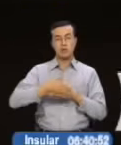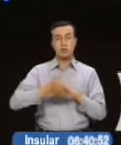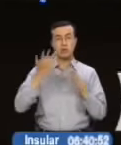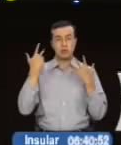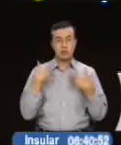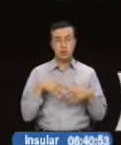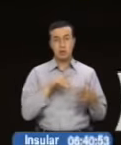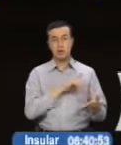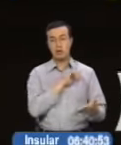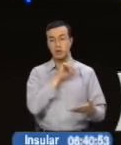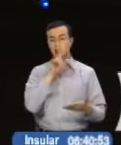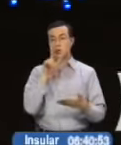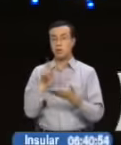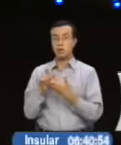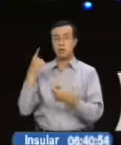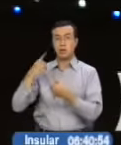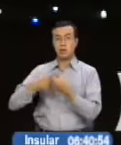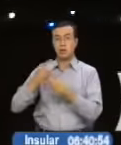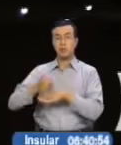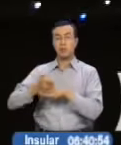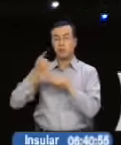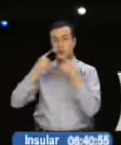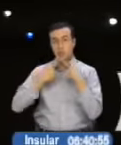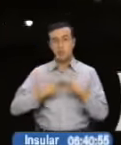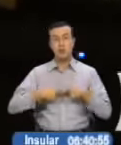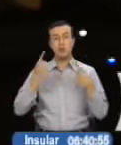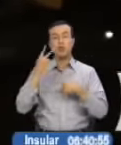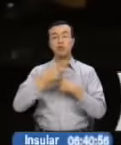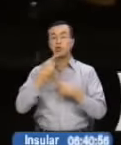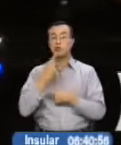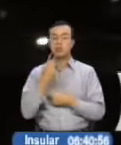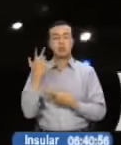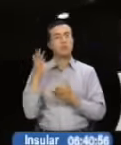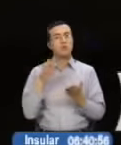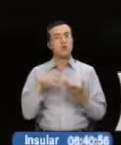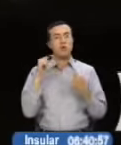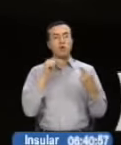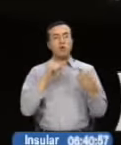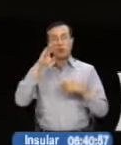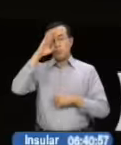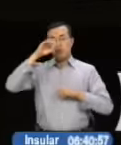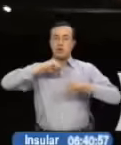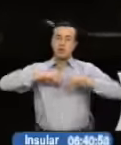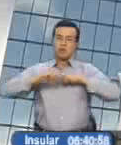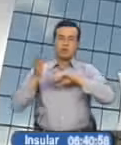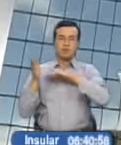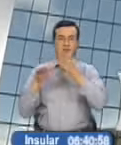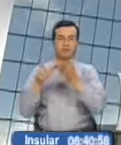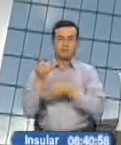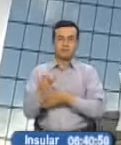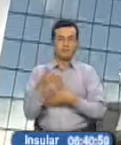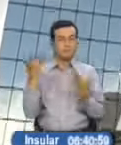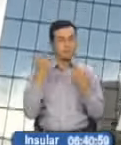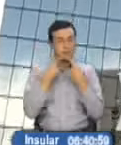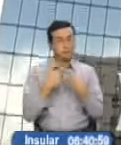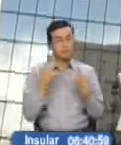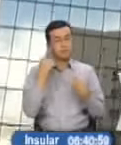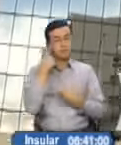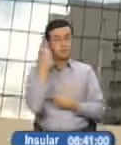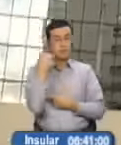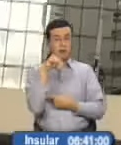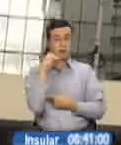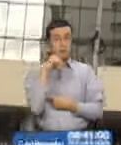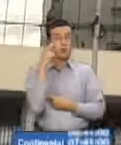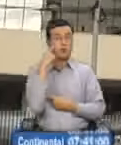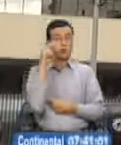llegado a la capital, las autoridades ecuatorianas dieron a conocer que Jarrín falleció en un operativo policial. Se tiene previsto que este miércoles